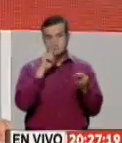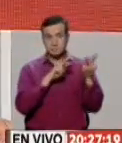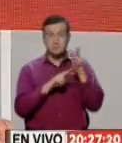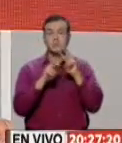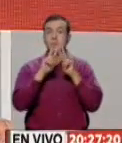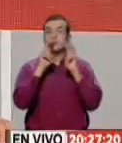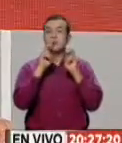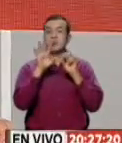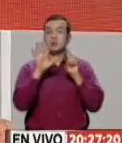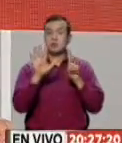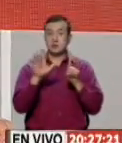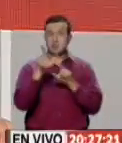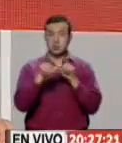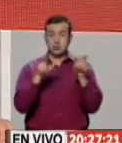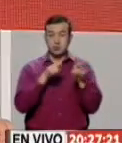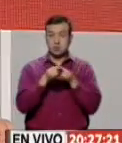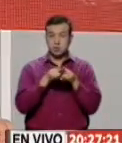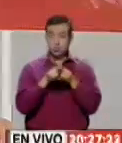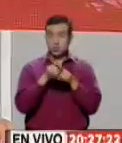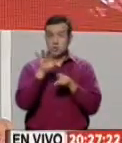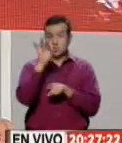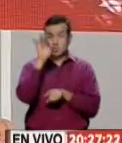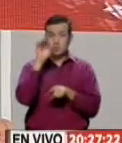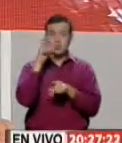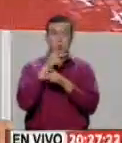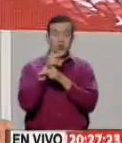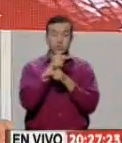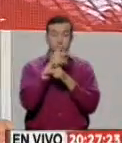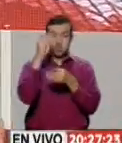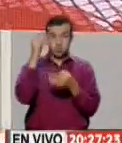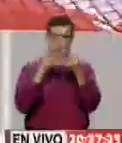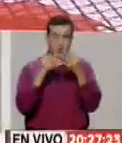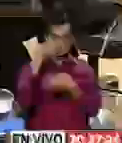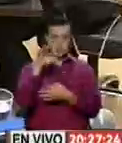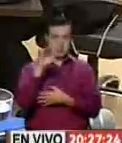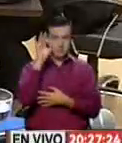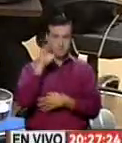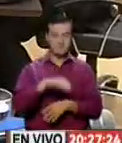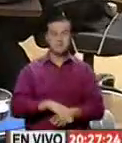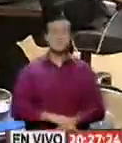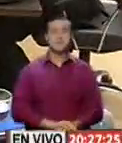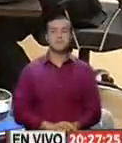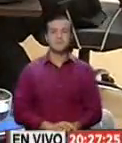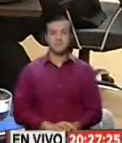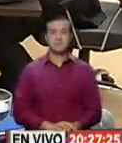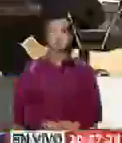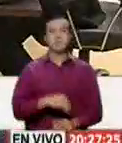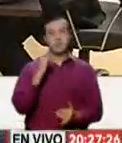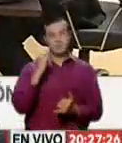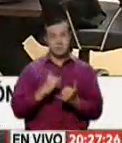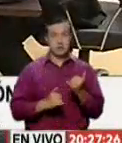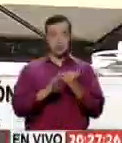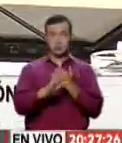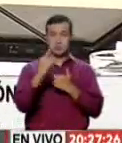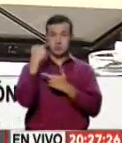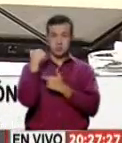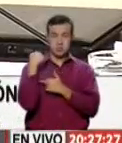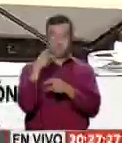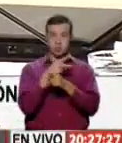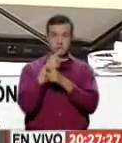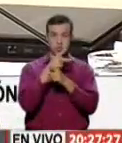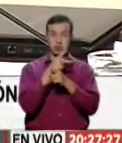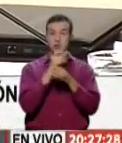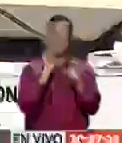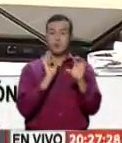impugnaciones de 6 concursantes para la elección del Consejo de la Judicatura. En la recta final de sus funciones, el Consejo